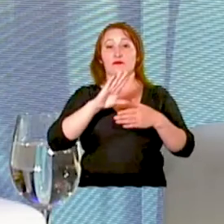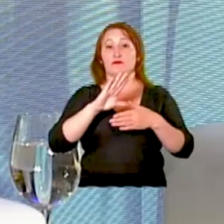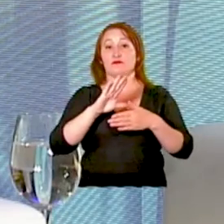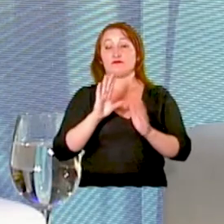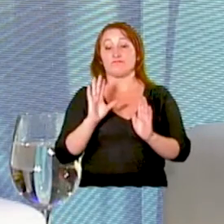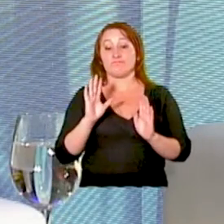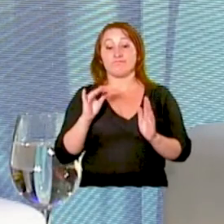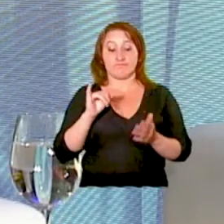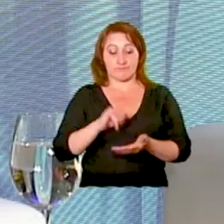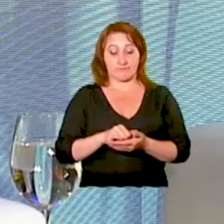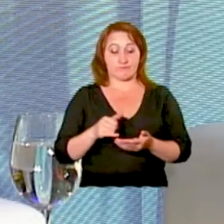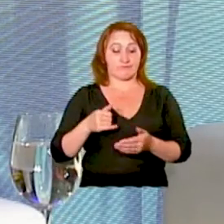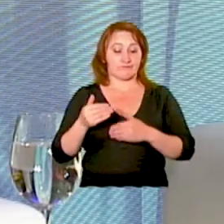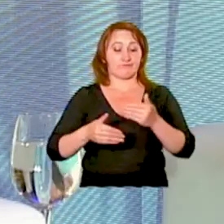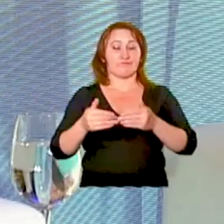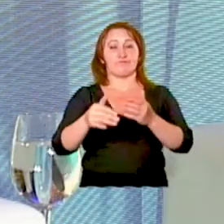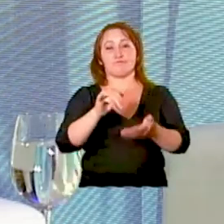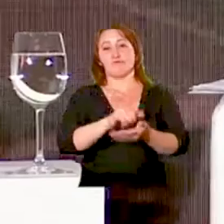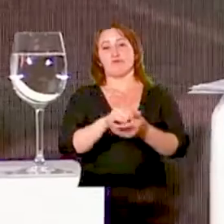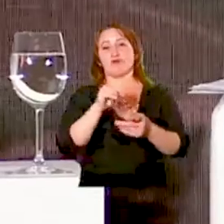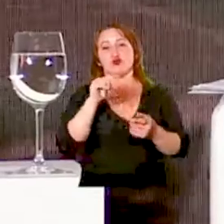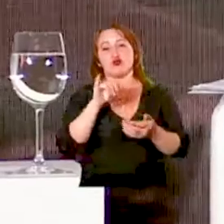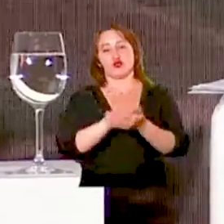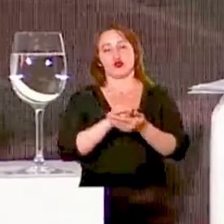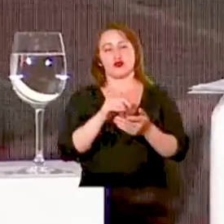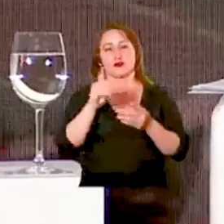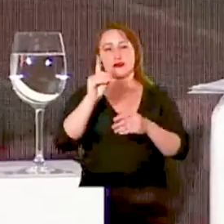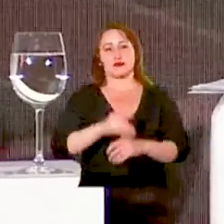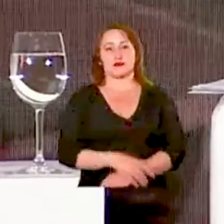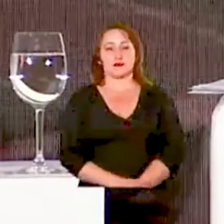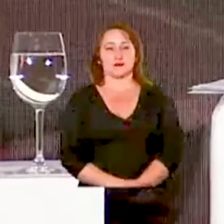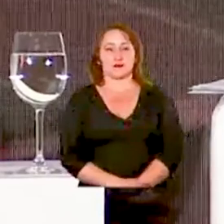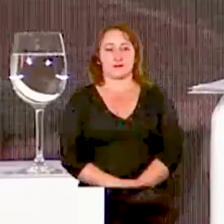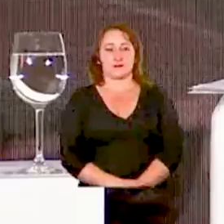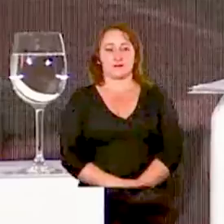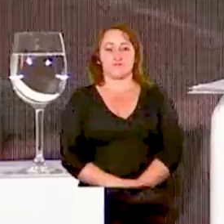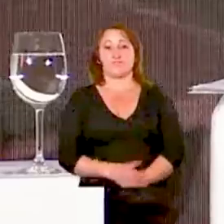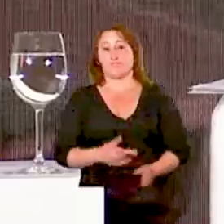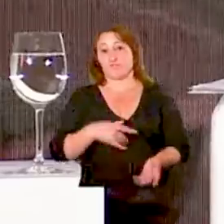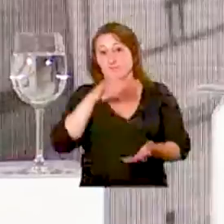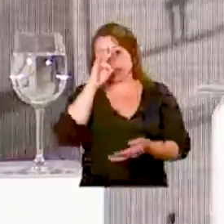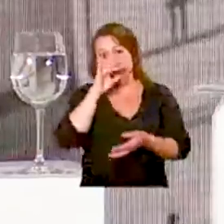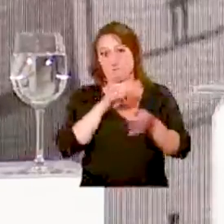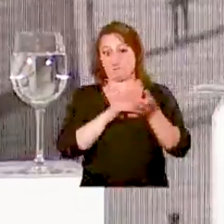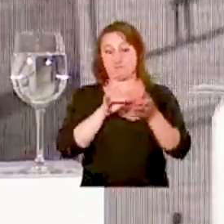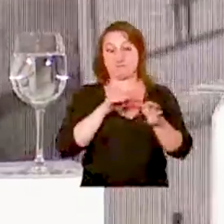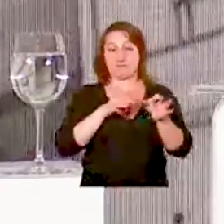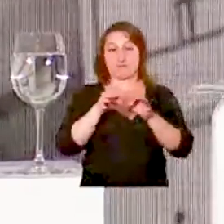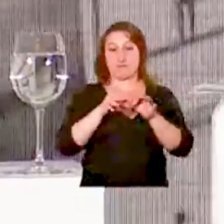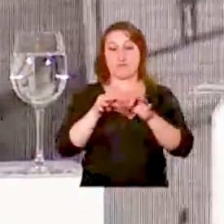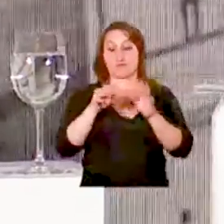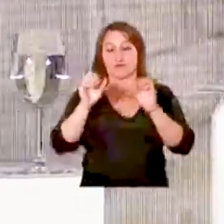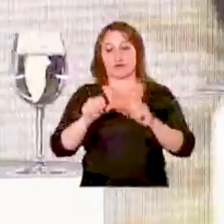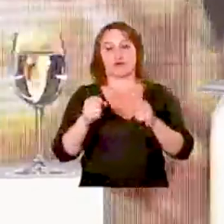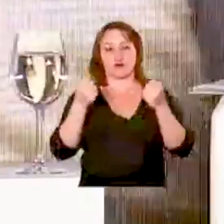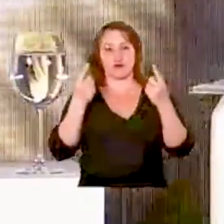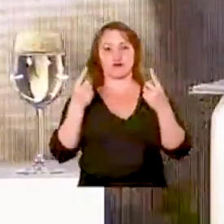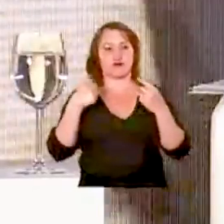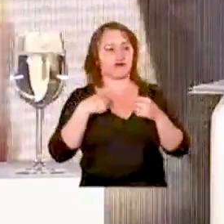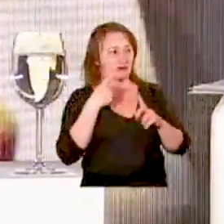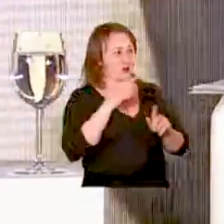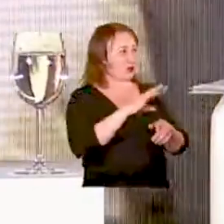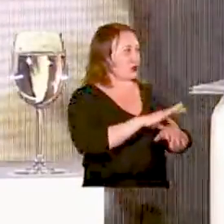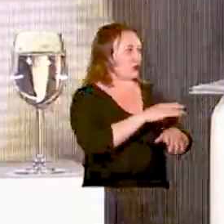en eso estamos respecto a ese punto de la decisión. Entonces yo creo que con lo explicado por la doctora Lucy y por la doctora